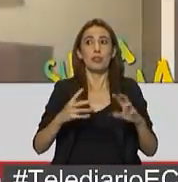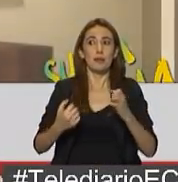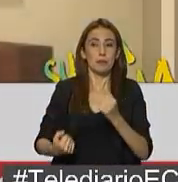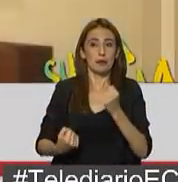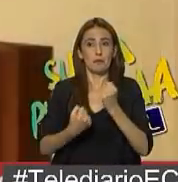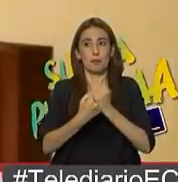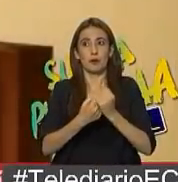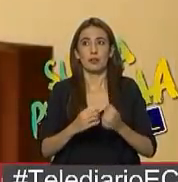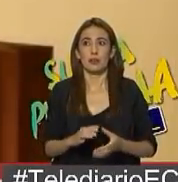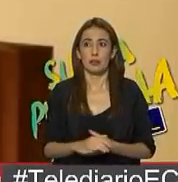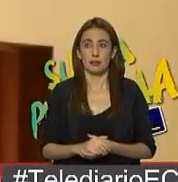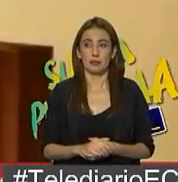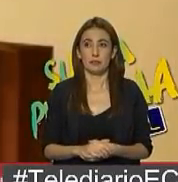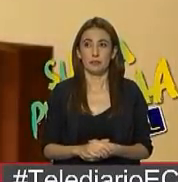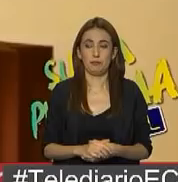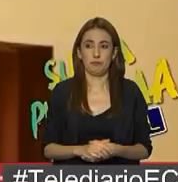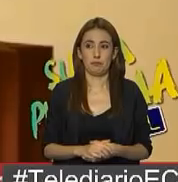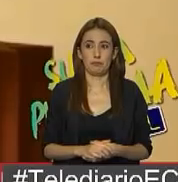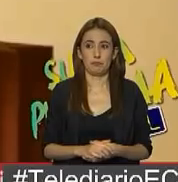principio.